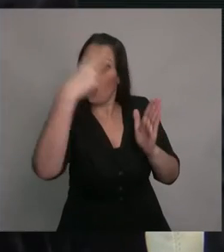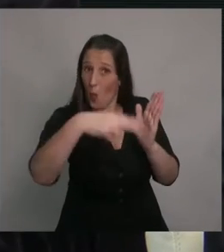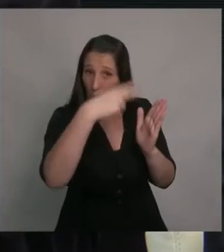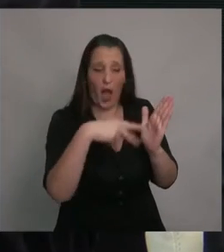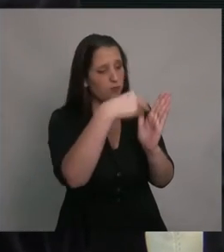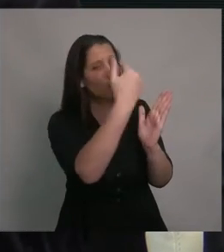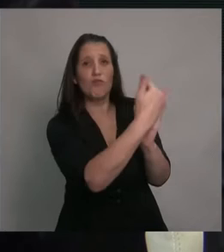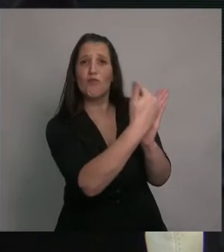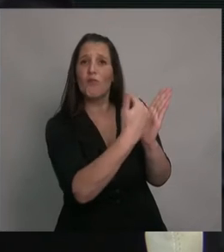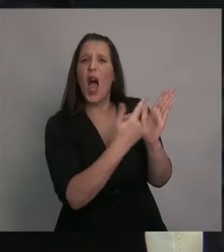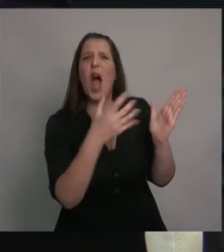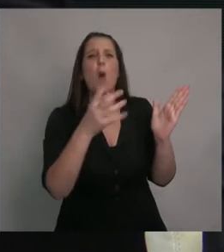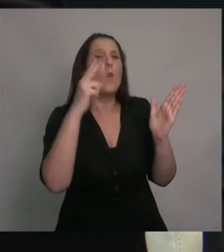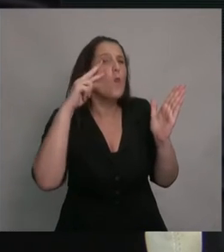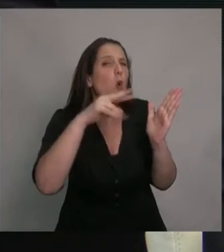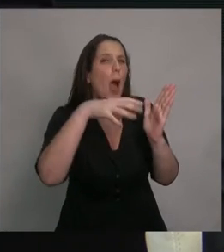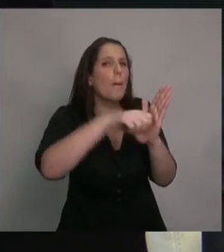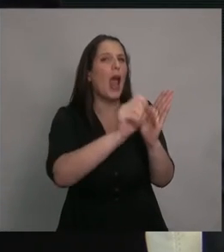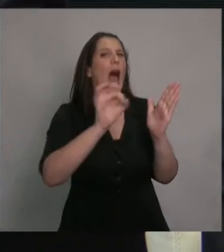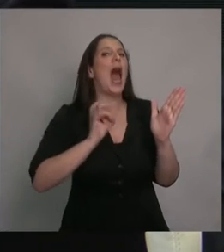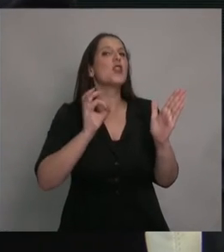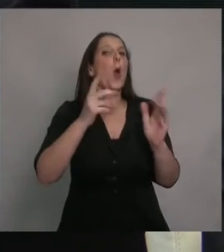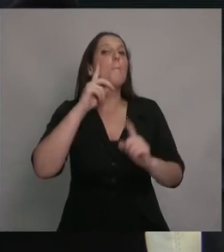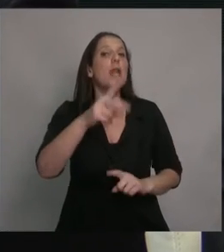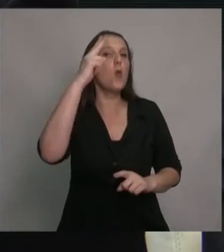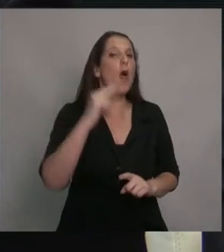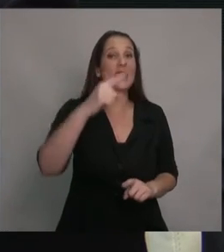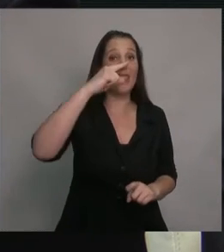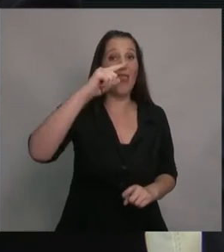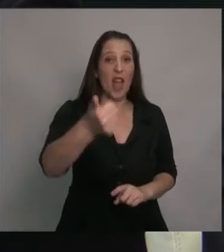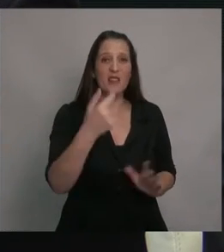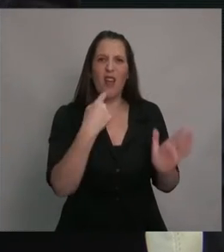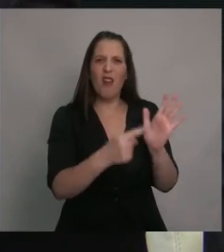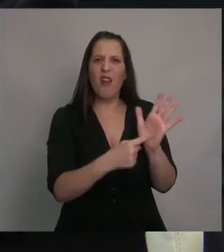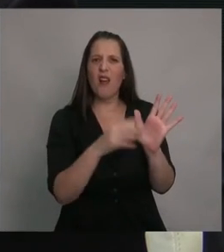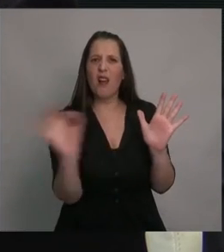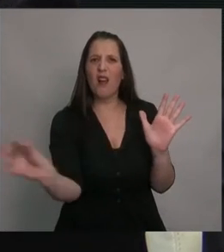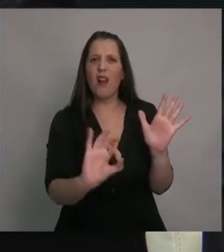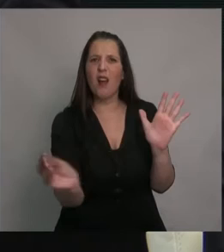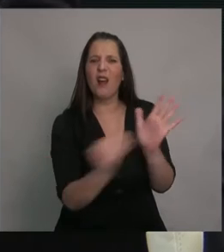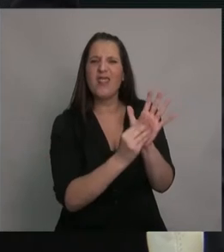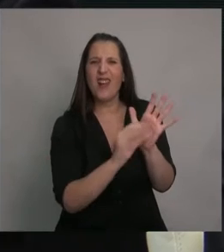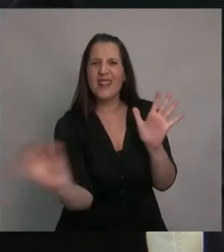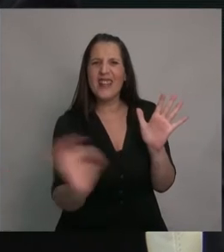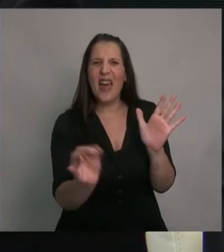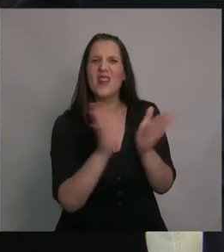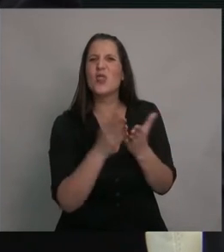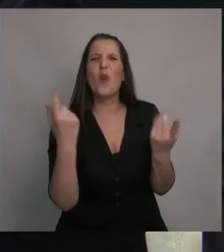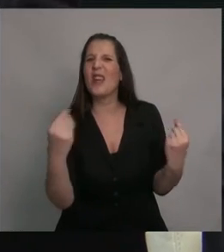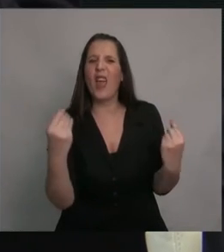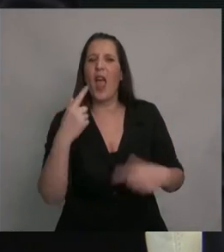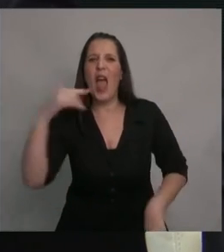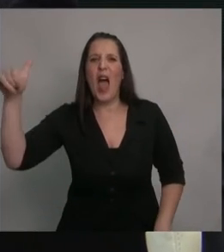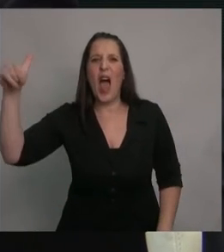lista y busca el año 1976, no dice por ningún lado que ese año un avión